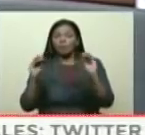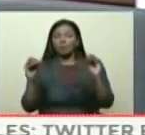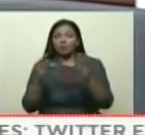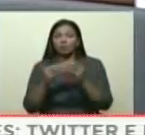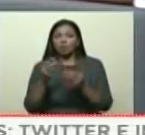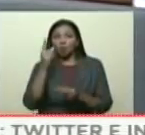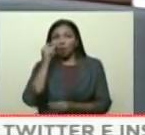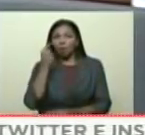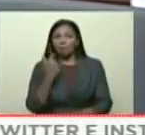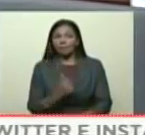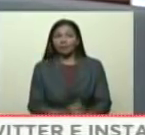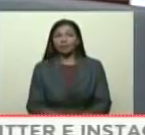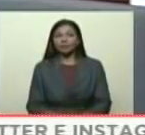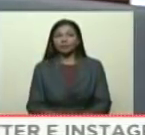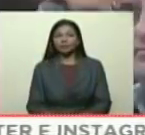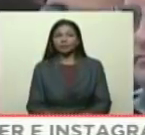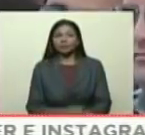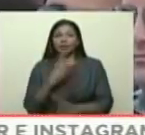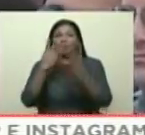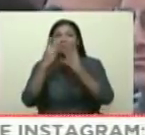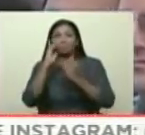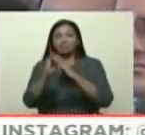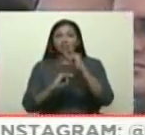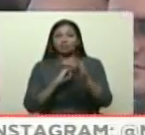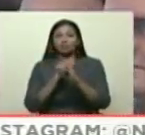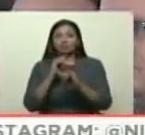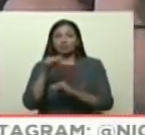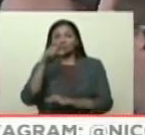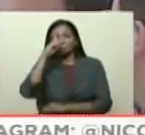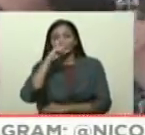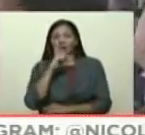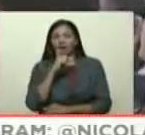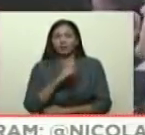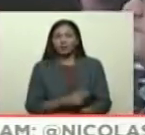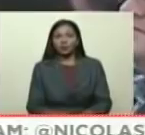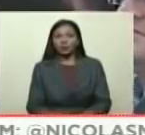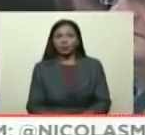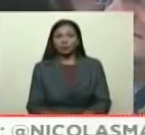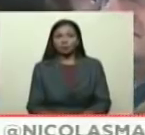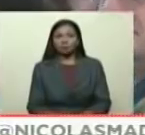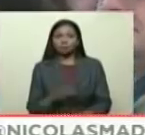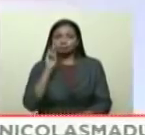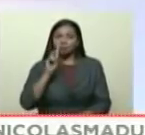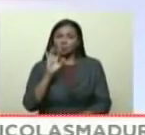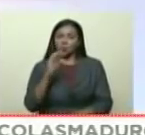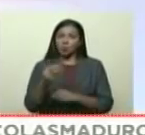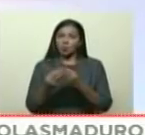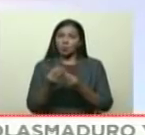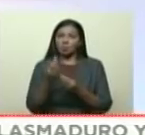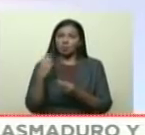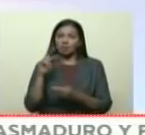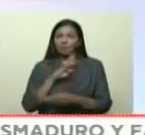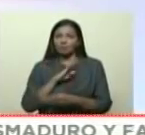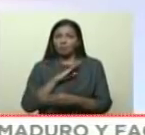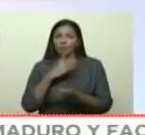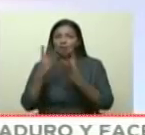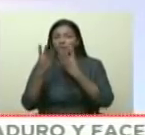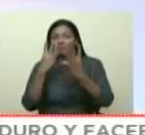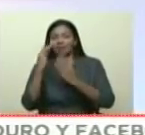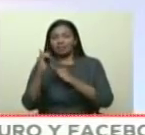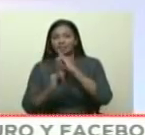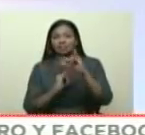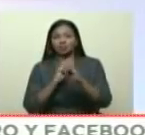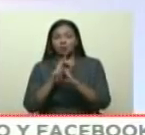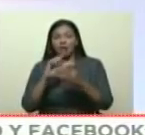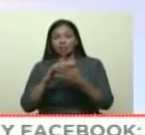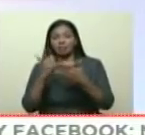escritor homenajeado en la Feria Internacional del Libro de este año. Bueno, aquí tenemos la Feria Internacional del